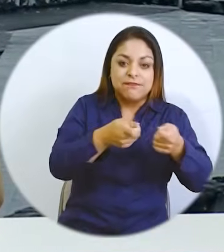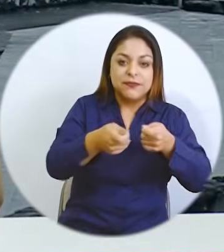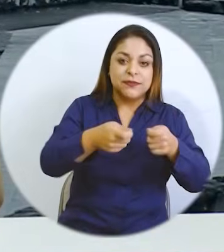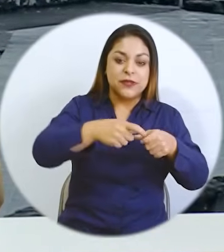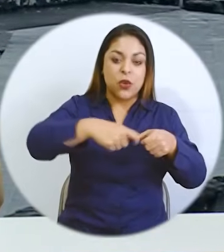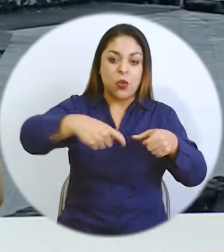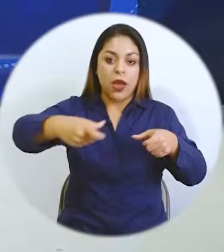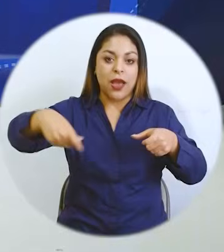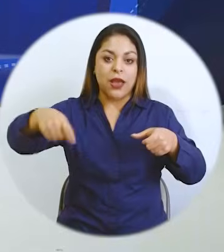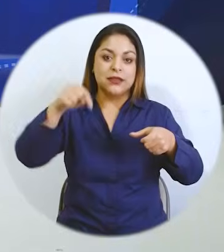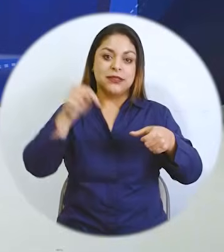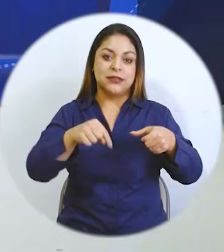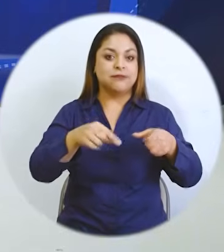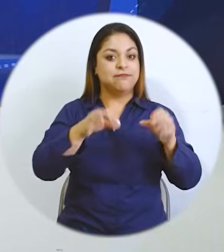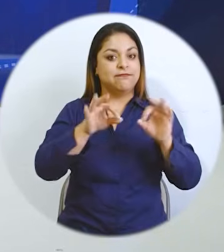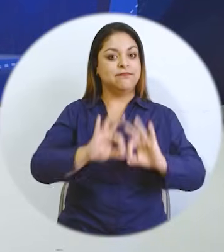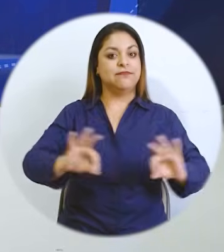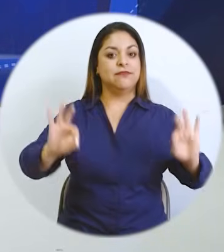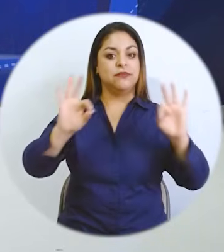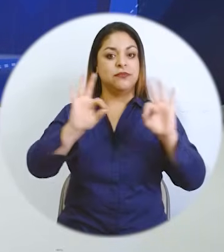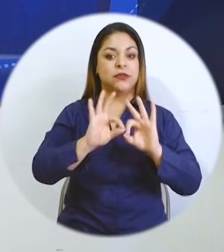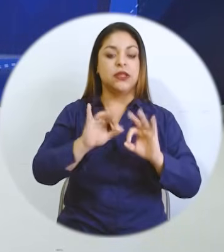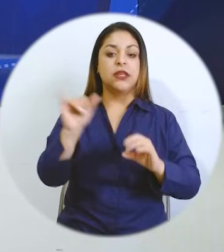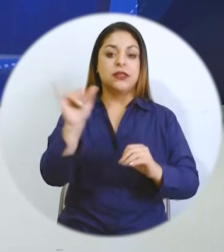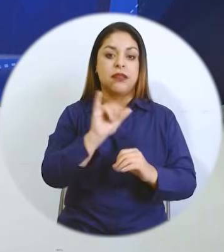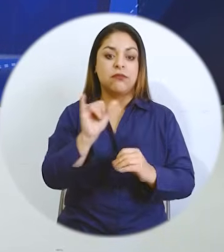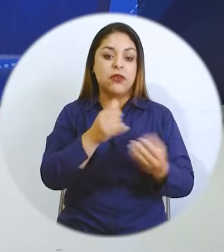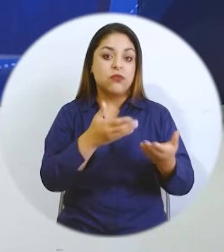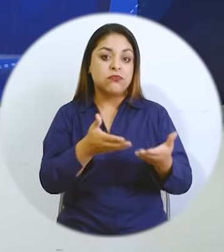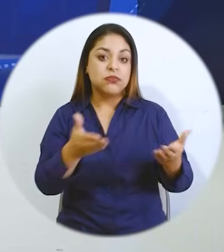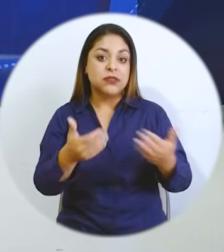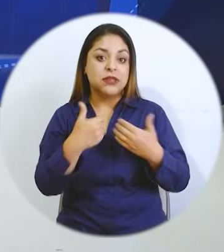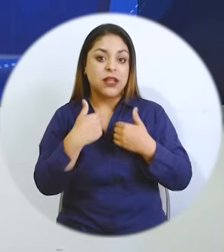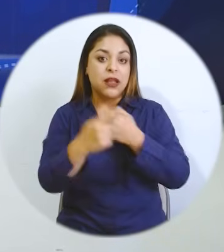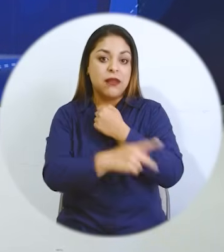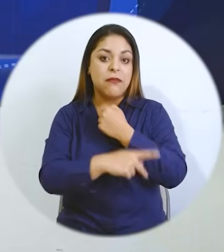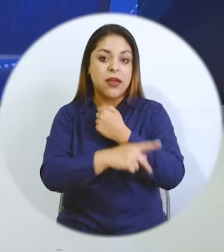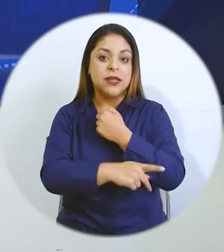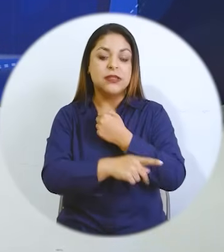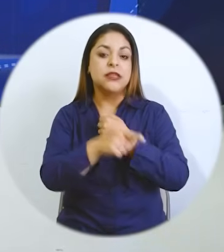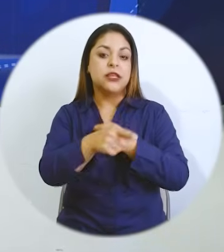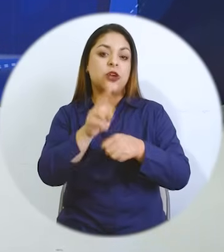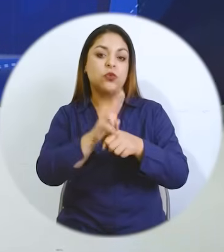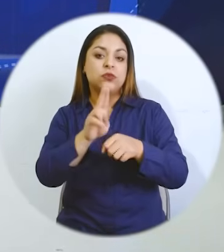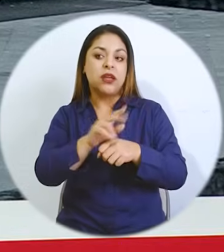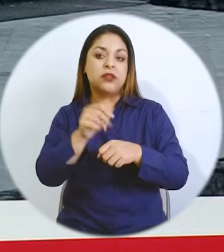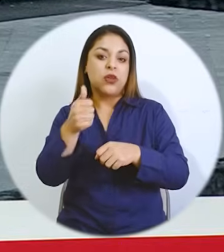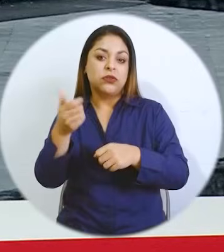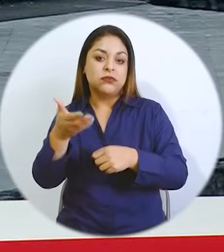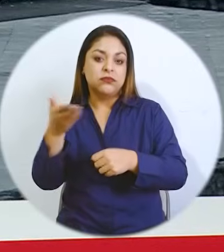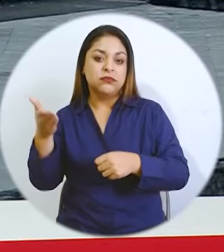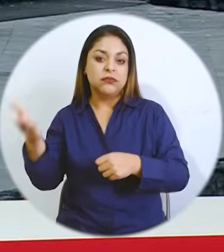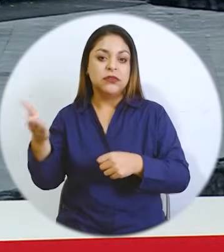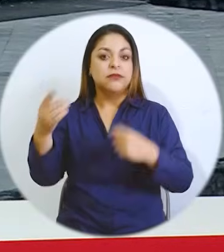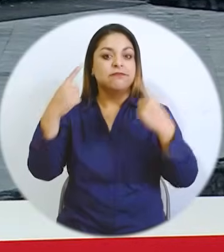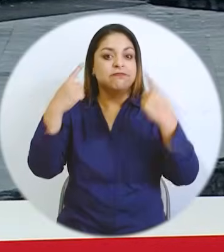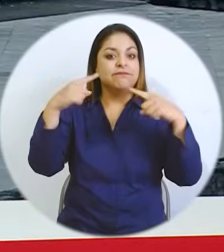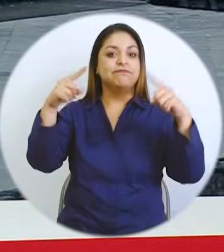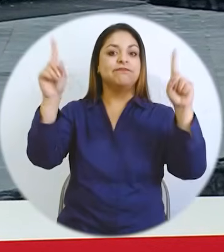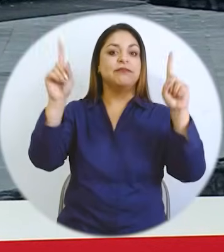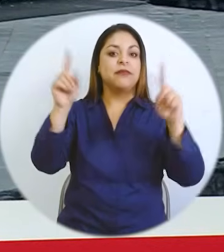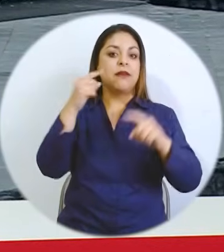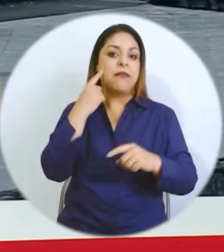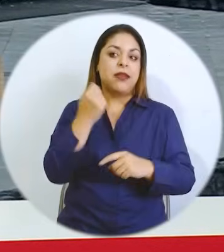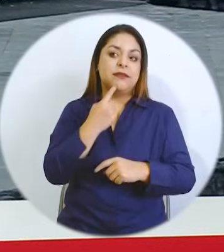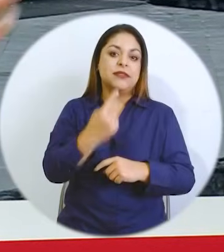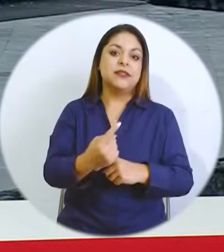también muy importante y una serie de instrumentos que también tiene el país y que también podemos utilizar de otros modelos que han sido exitosos para decir